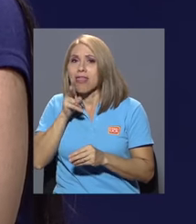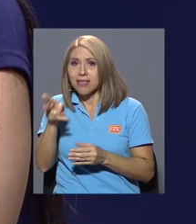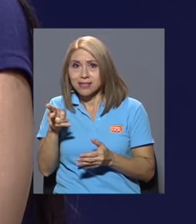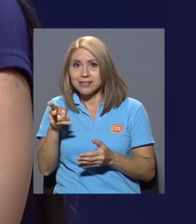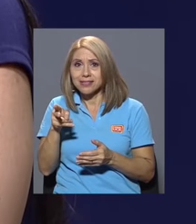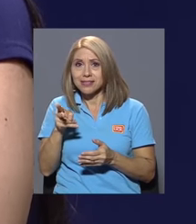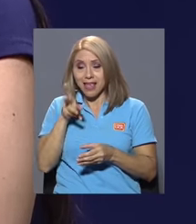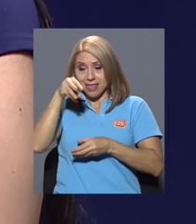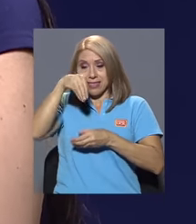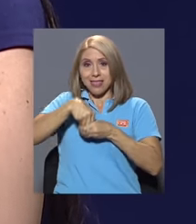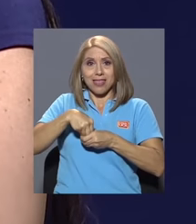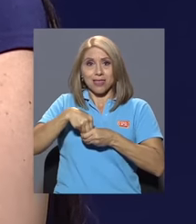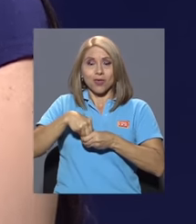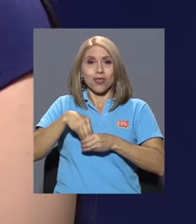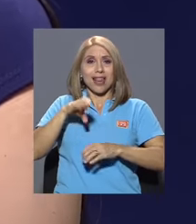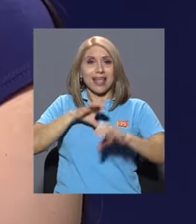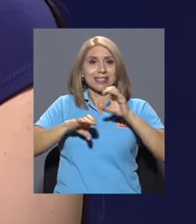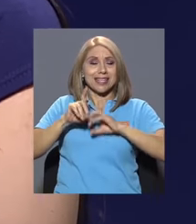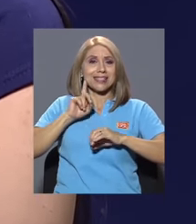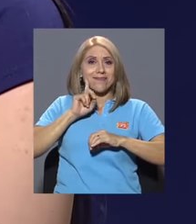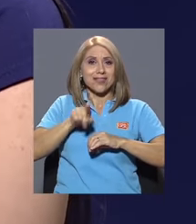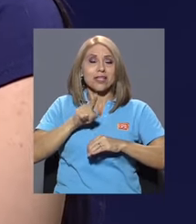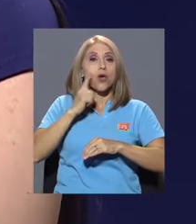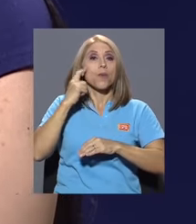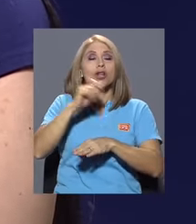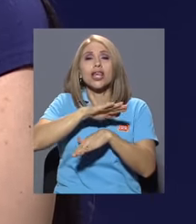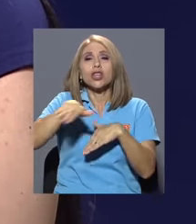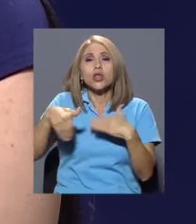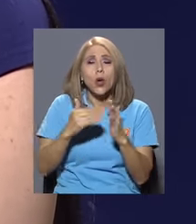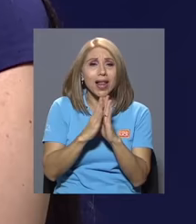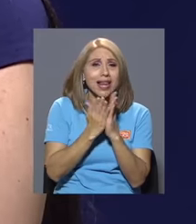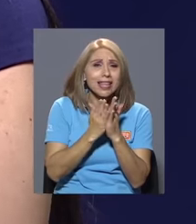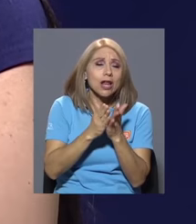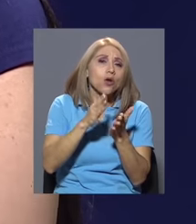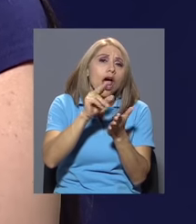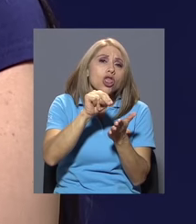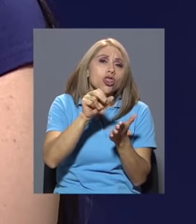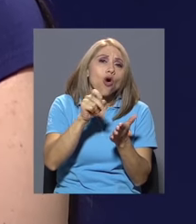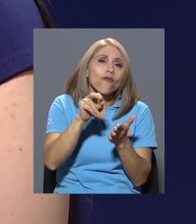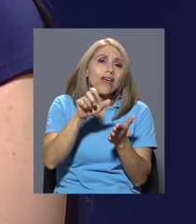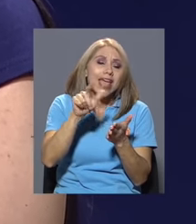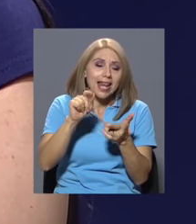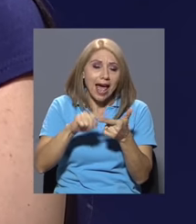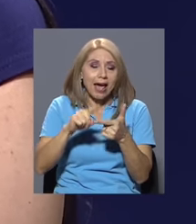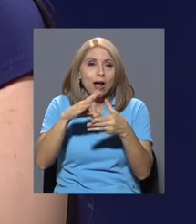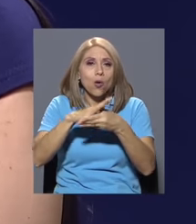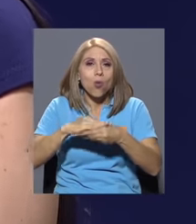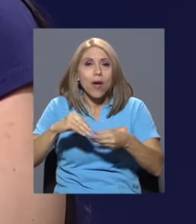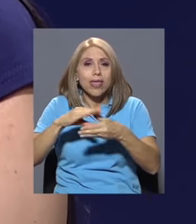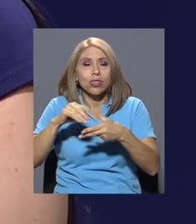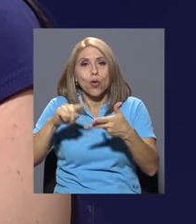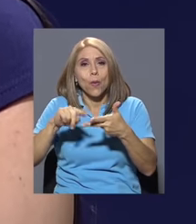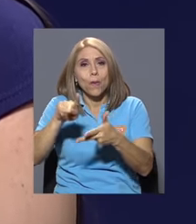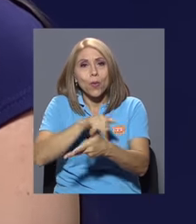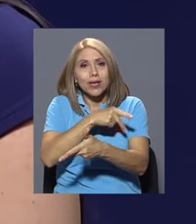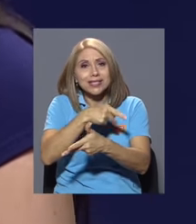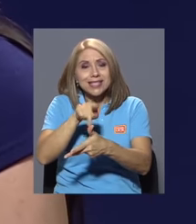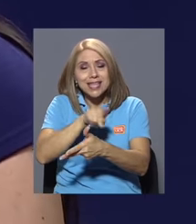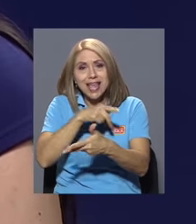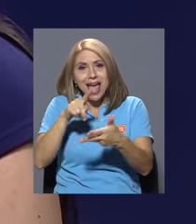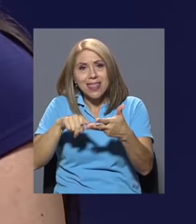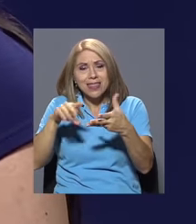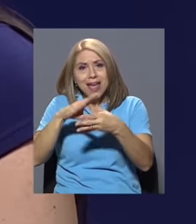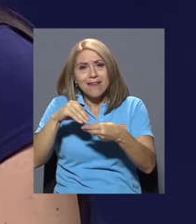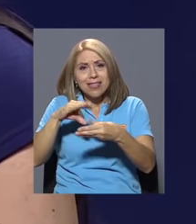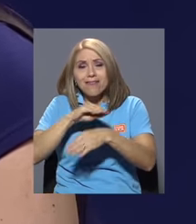de ficción. Porque toda la literatura, novela, cuento, poesía, todo eso, especialmente la narrativa,